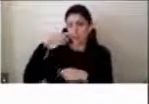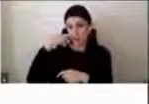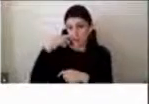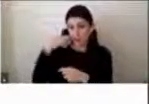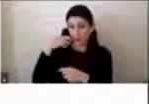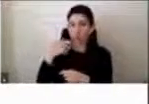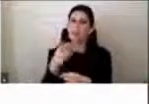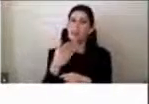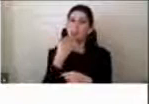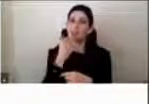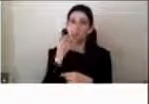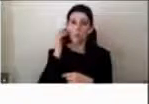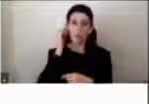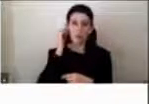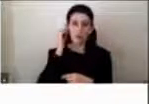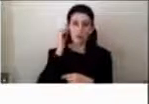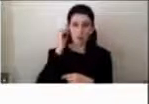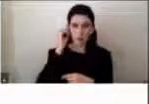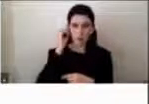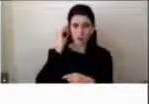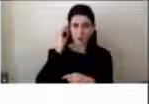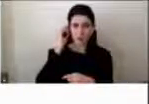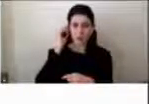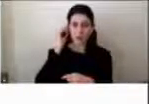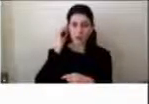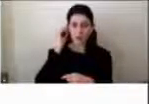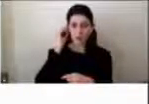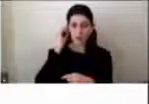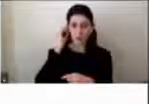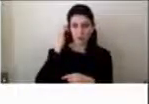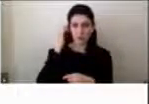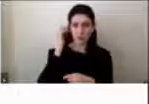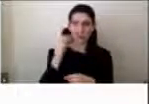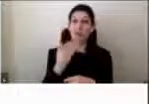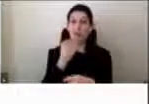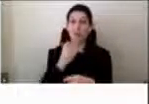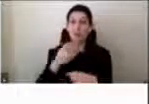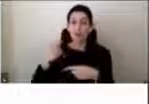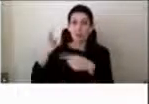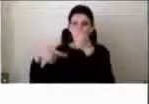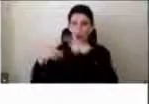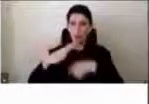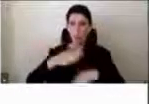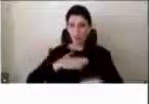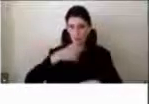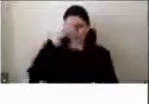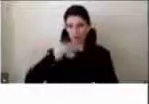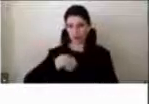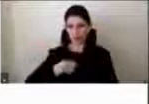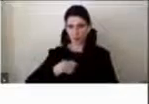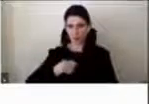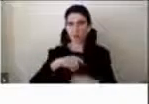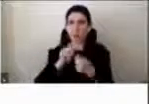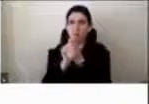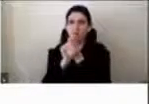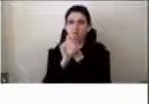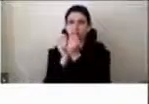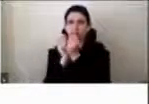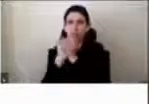de interacciones que hemos tenido nosotros como individuos, que ha ido modulando el curso de transformación de nuestro sistema